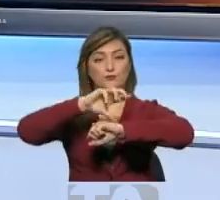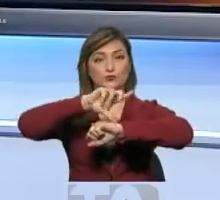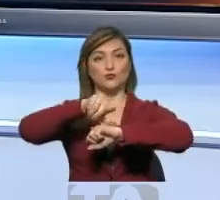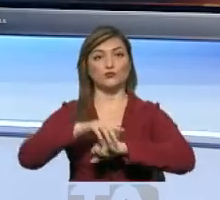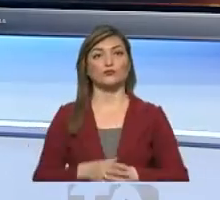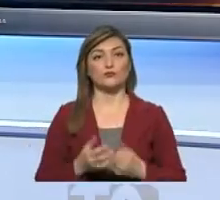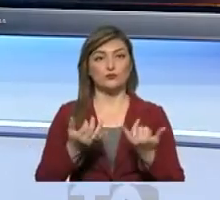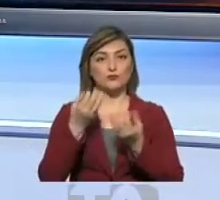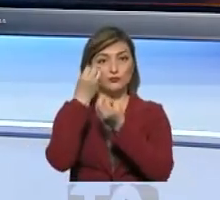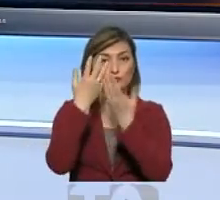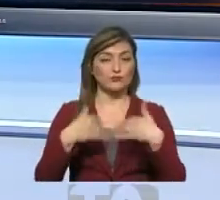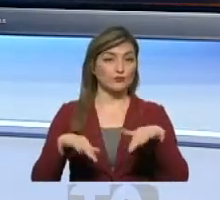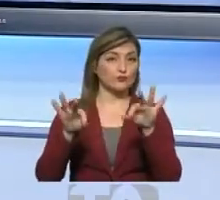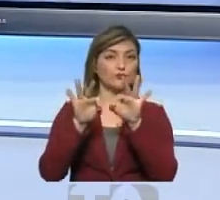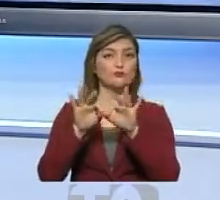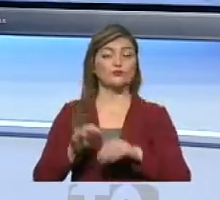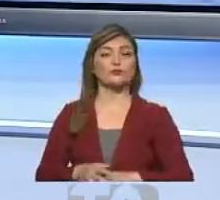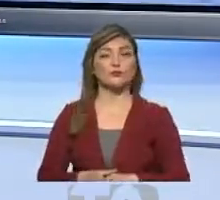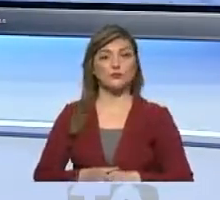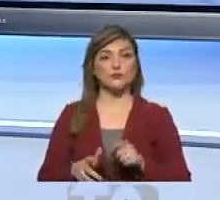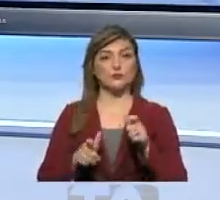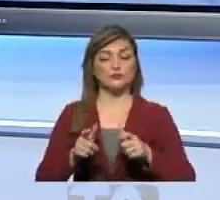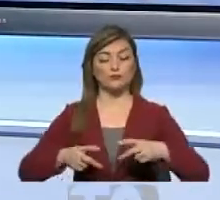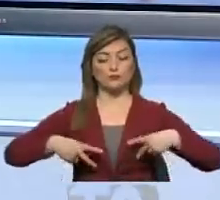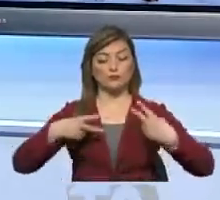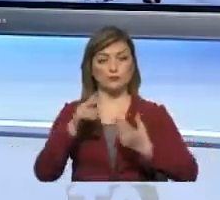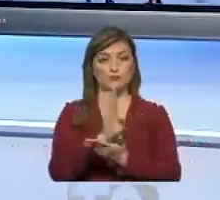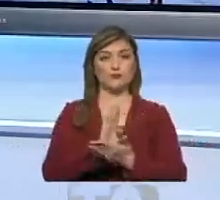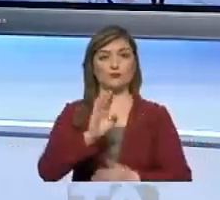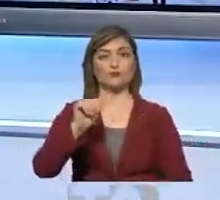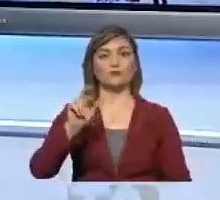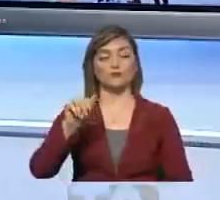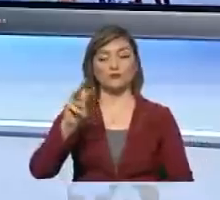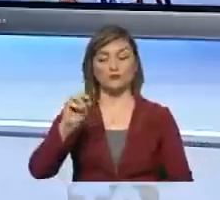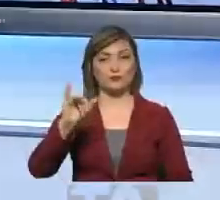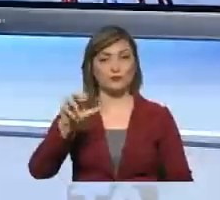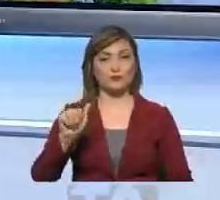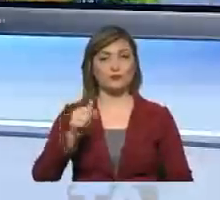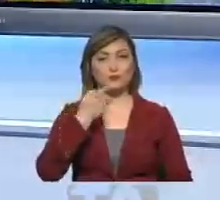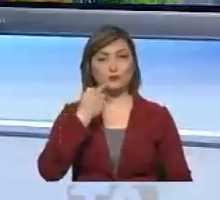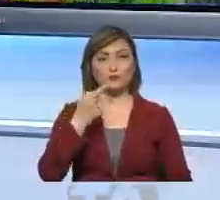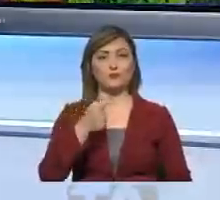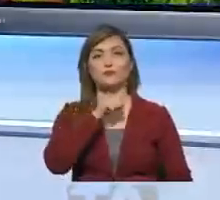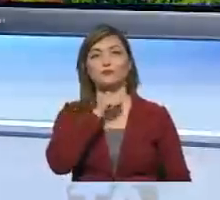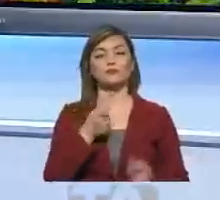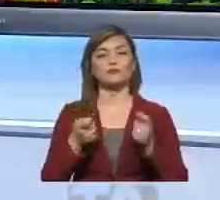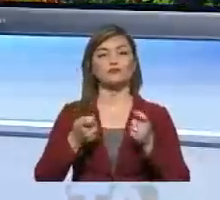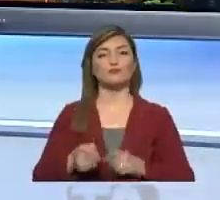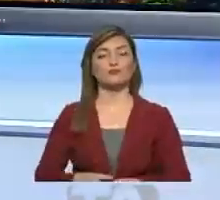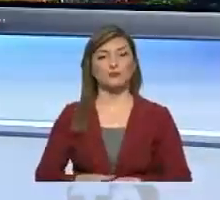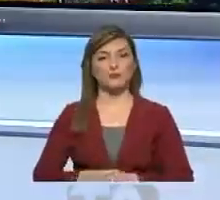8:56 p.m. Hoy en De Primera Mano, moradores de la Armenia en el Valle de los Chillos aseguran que la delincuencia se apoderó de su